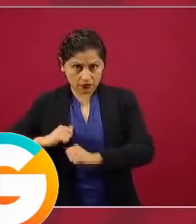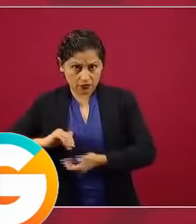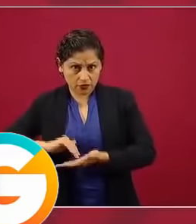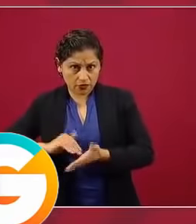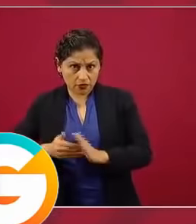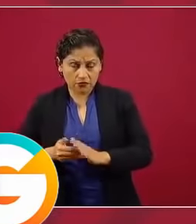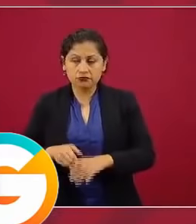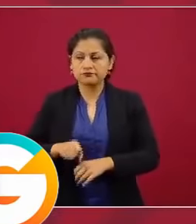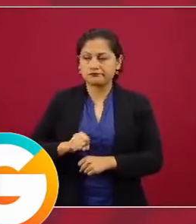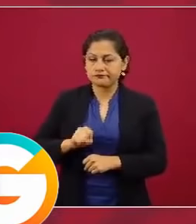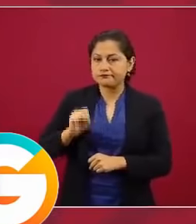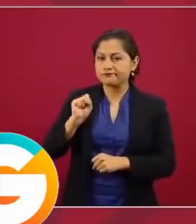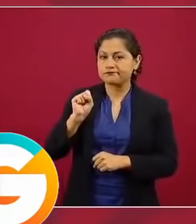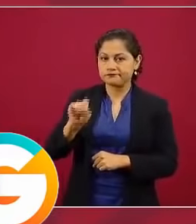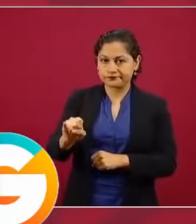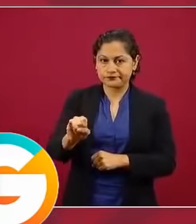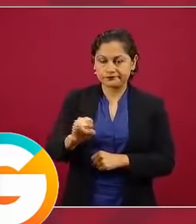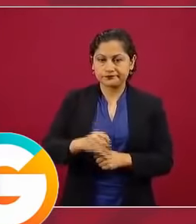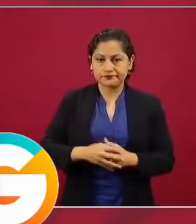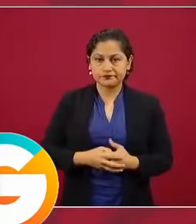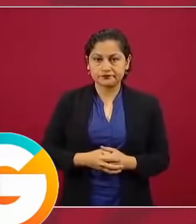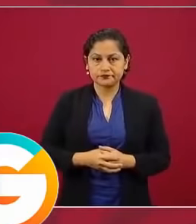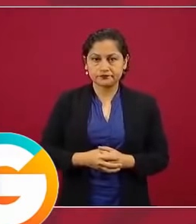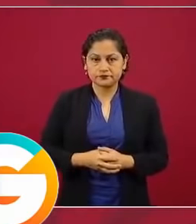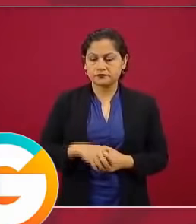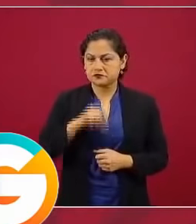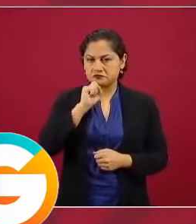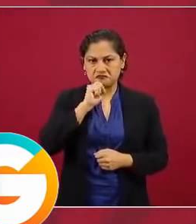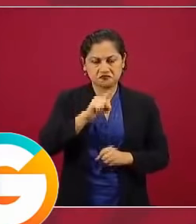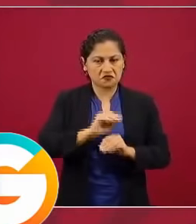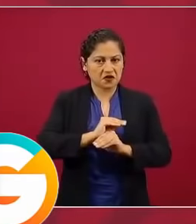desde luego los que firmaron